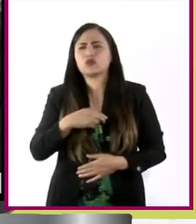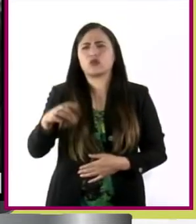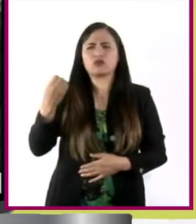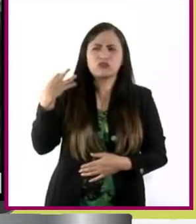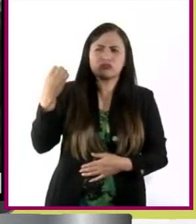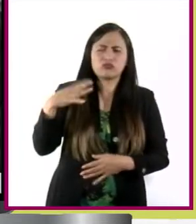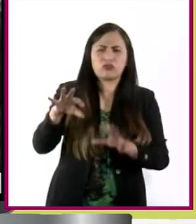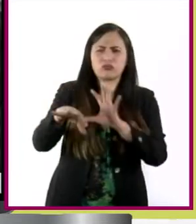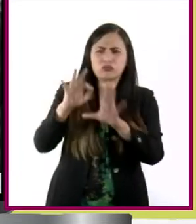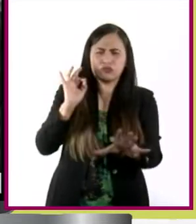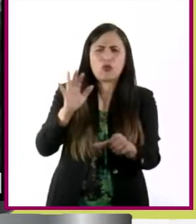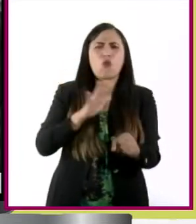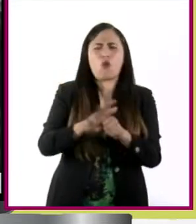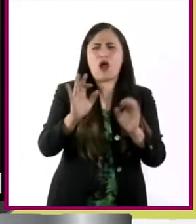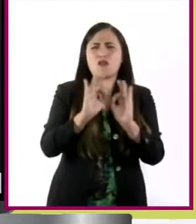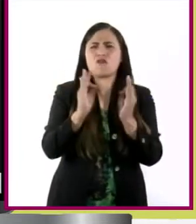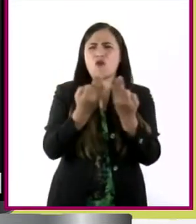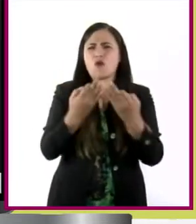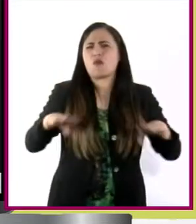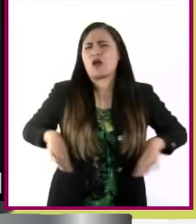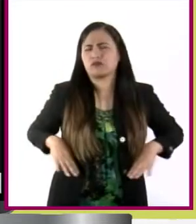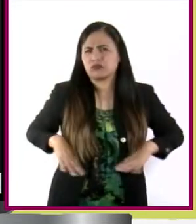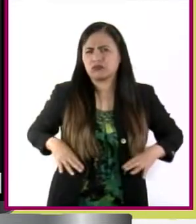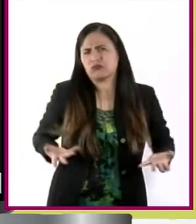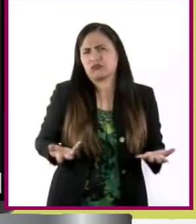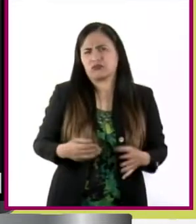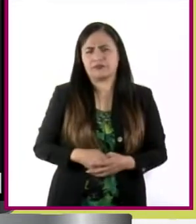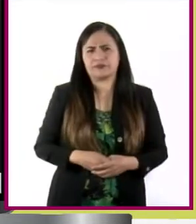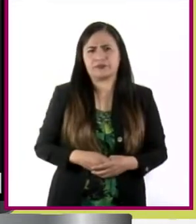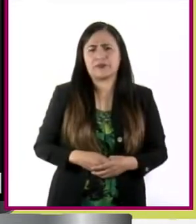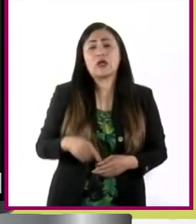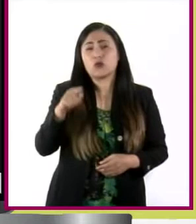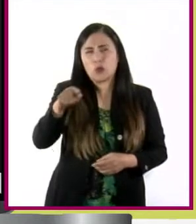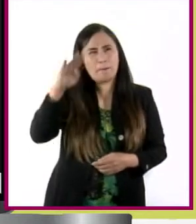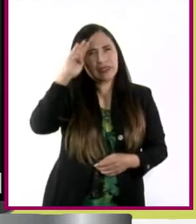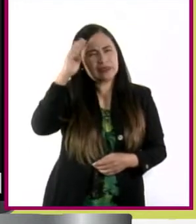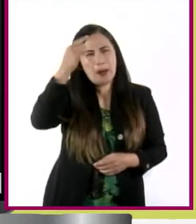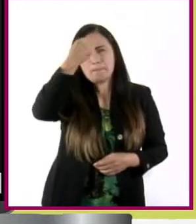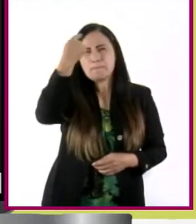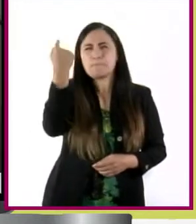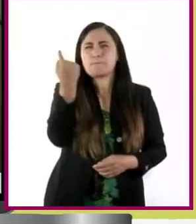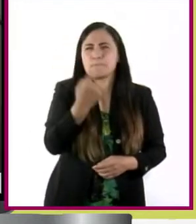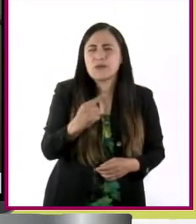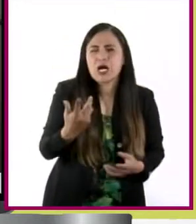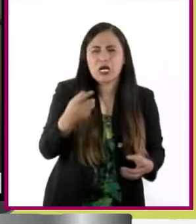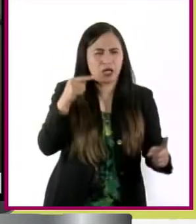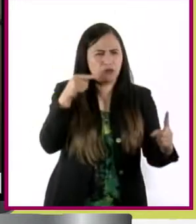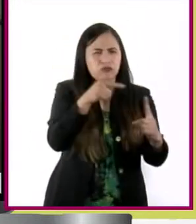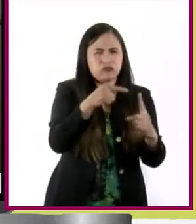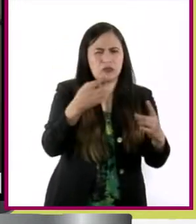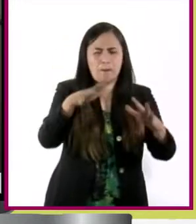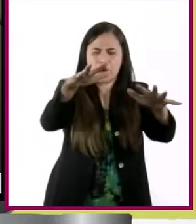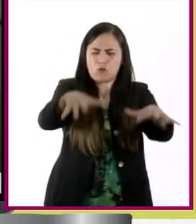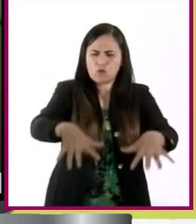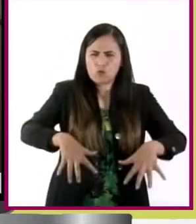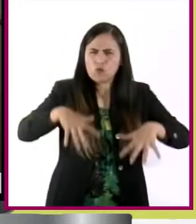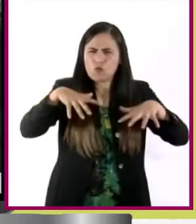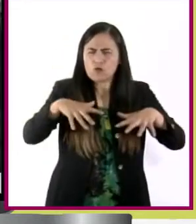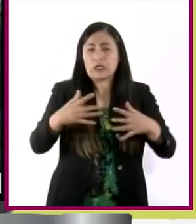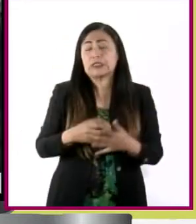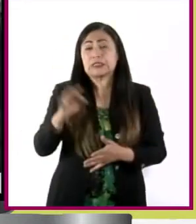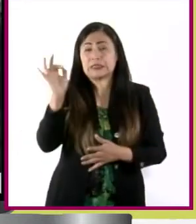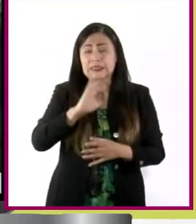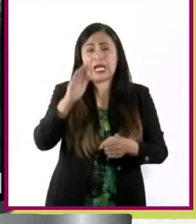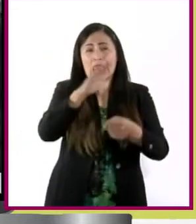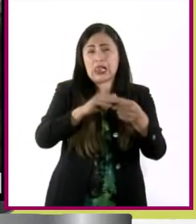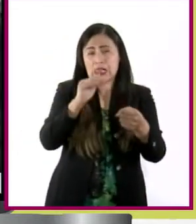Para decidir qué tipo de discurso voy a usar, es cuál es la finalidad que quiero conseguir en mi auditorio. Generalmente, si queremos